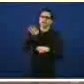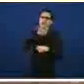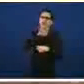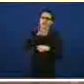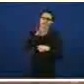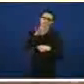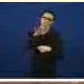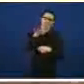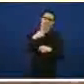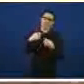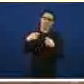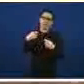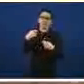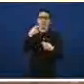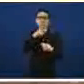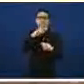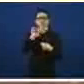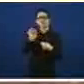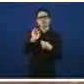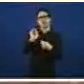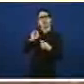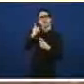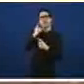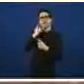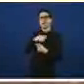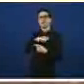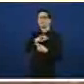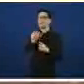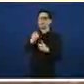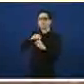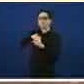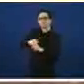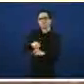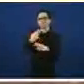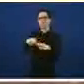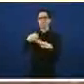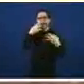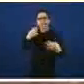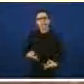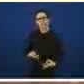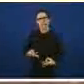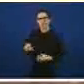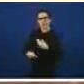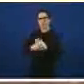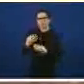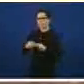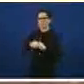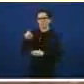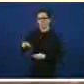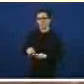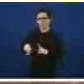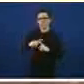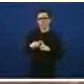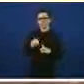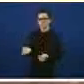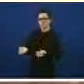unha carta Hay que facer Presión política real E desde logo O que resulta Incrivel É que nos digan Que hai un problema De